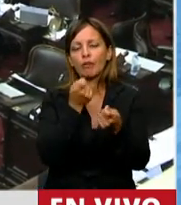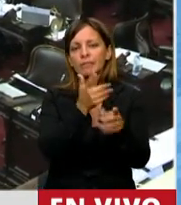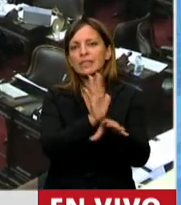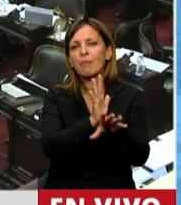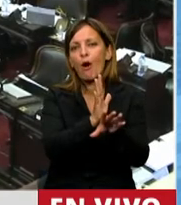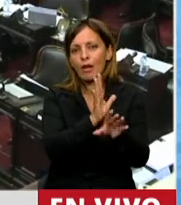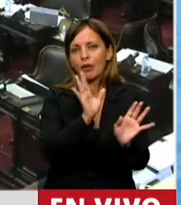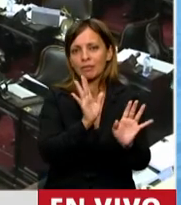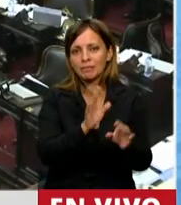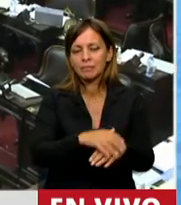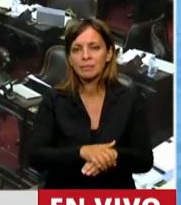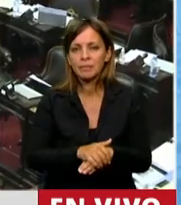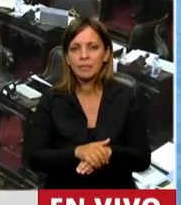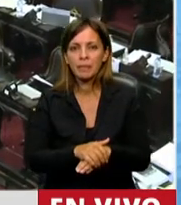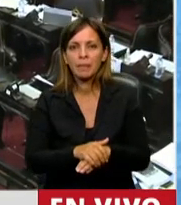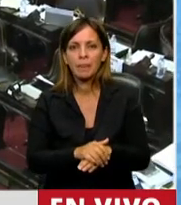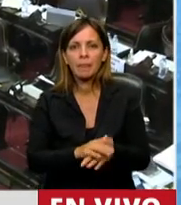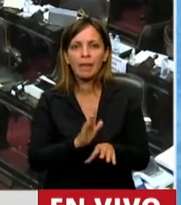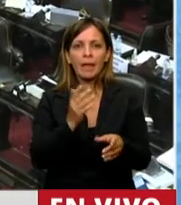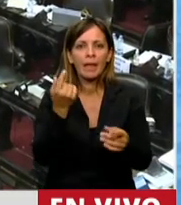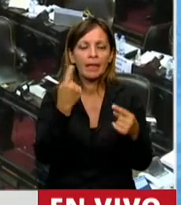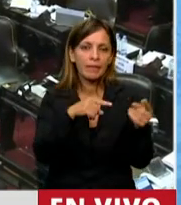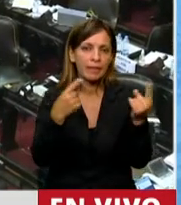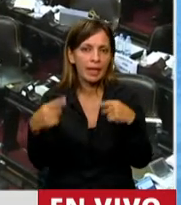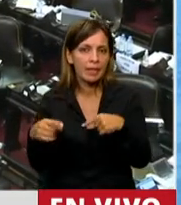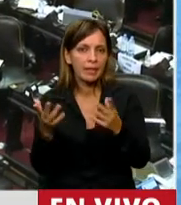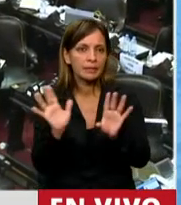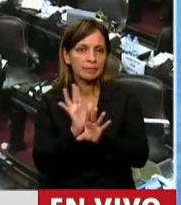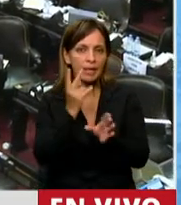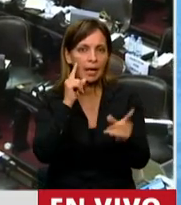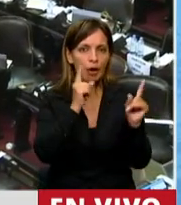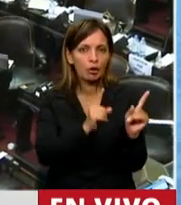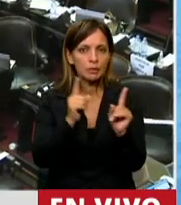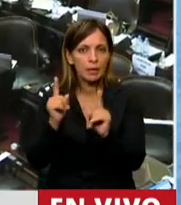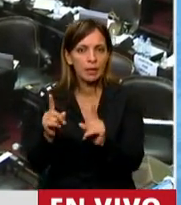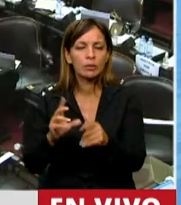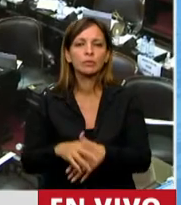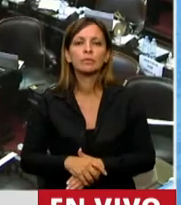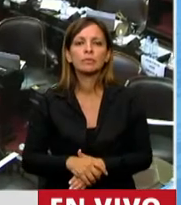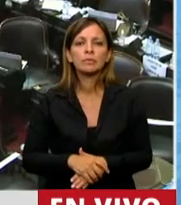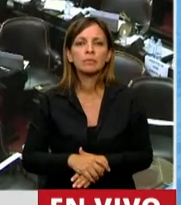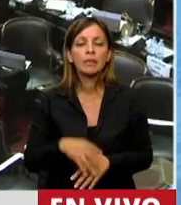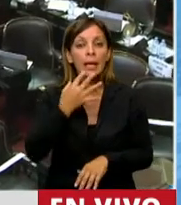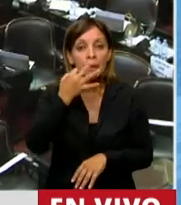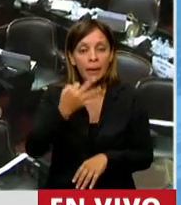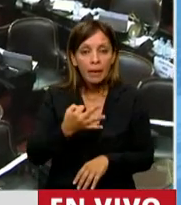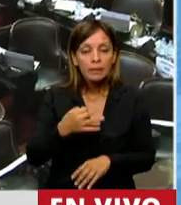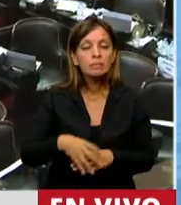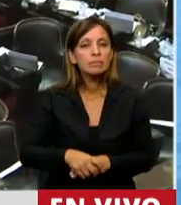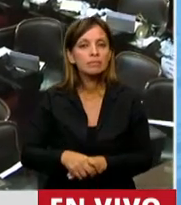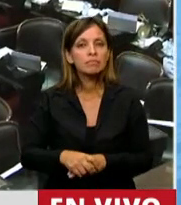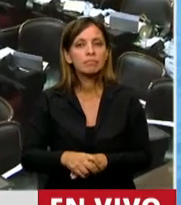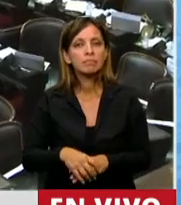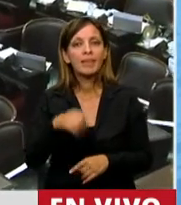destaca que se trata de uno entre otros reconocimientos, lo cierto es que